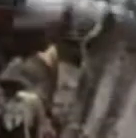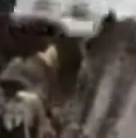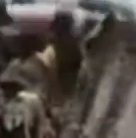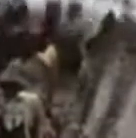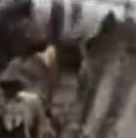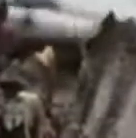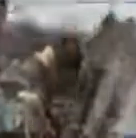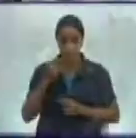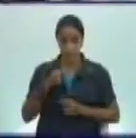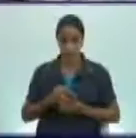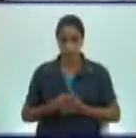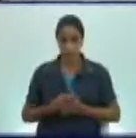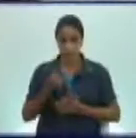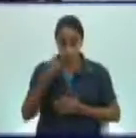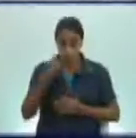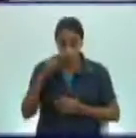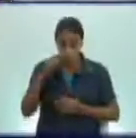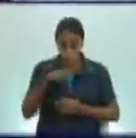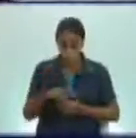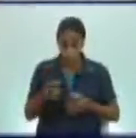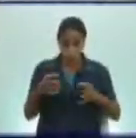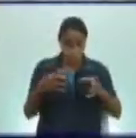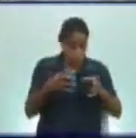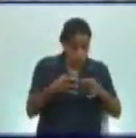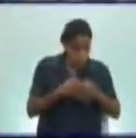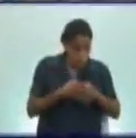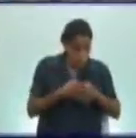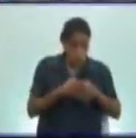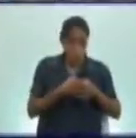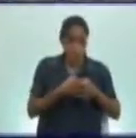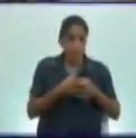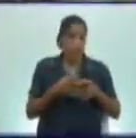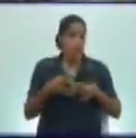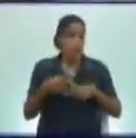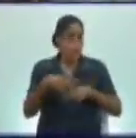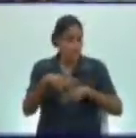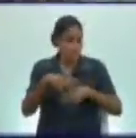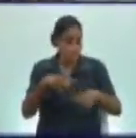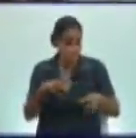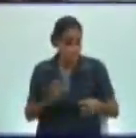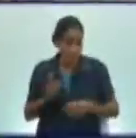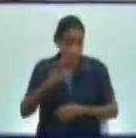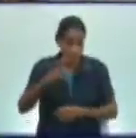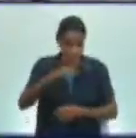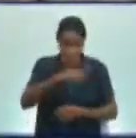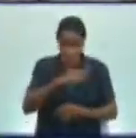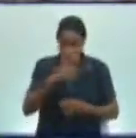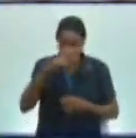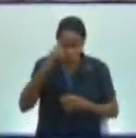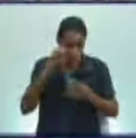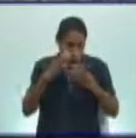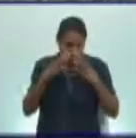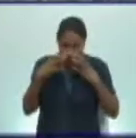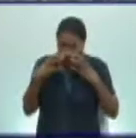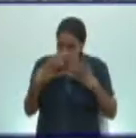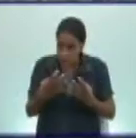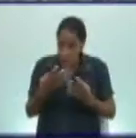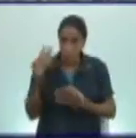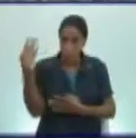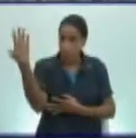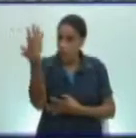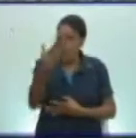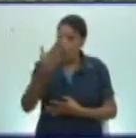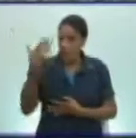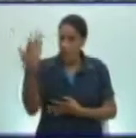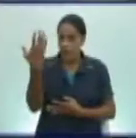Hoy vamos a conocer a un grupo de animales invertebrados, pero que son importantísimos para la naturaleza.